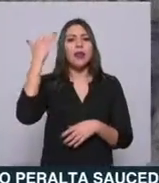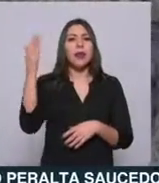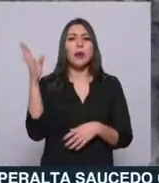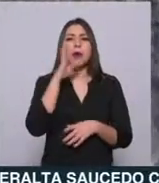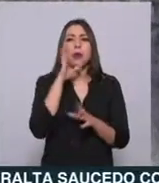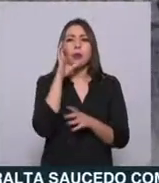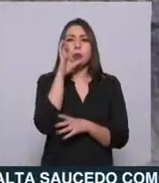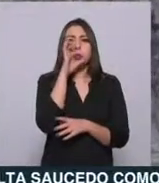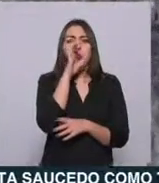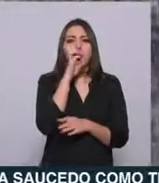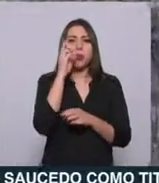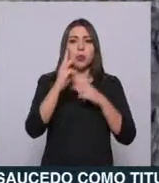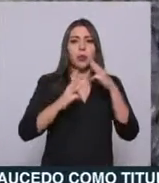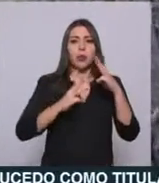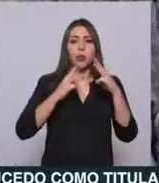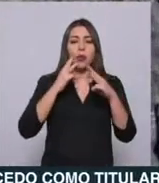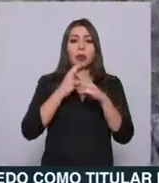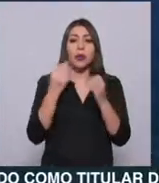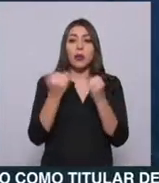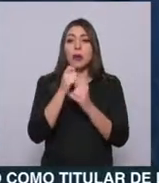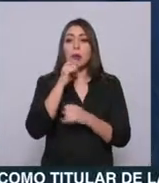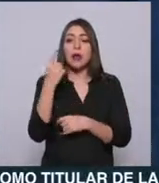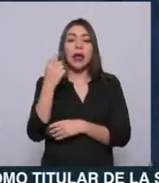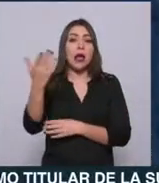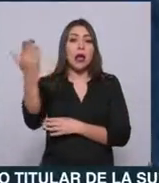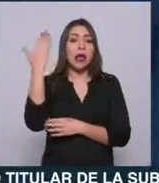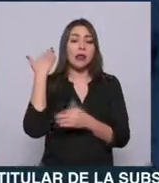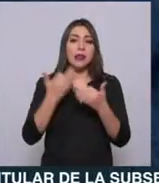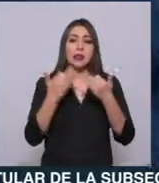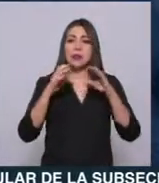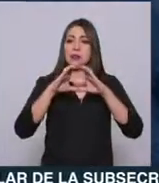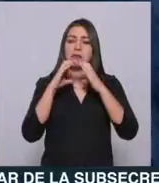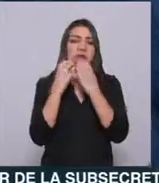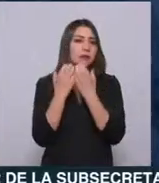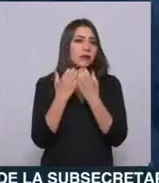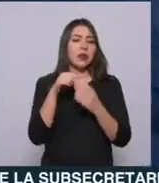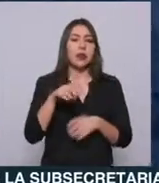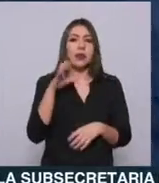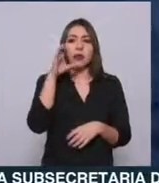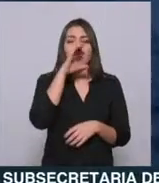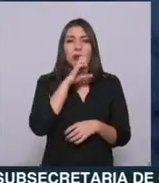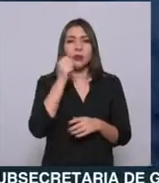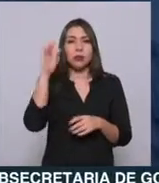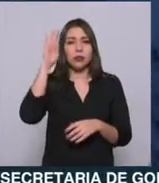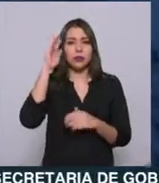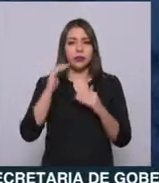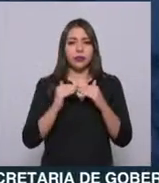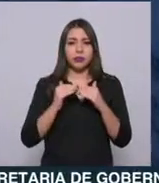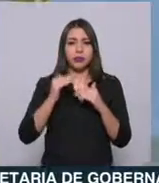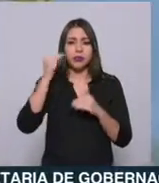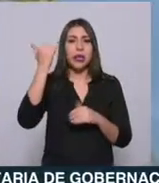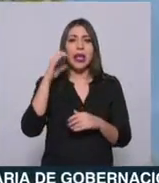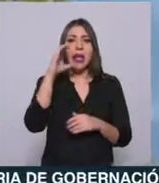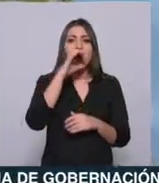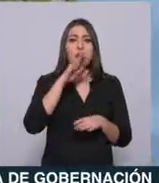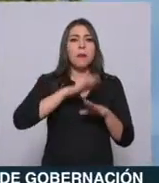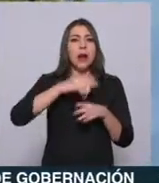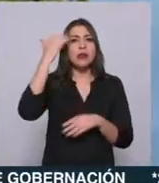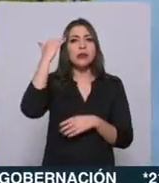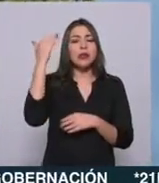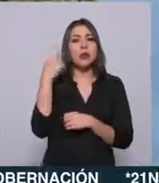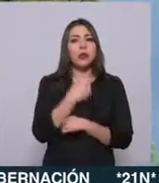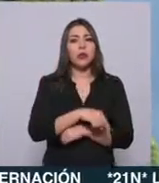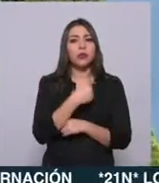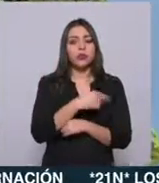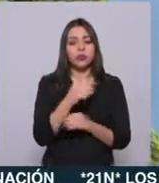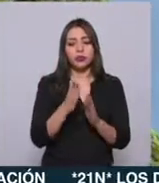son los mismos en ambos hemisferios de la Tierra. Las temperaturas extremas han subido y las olas de calor duran más, por lo que su